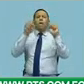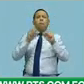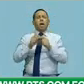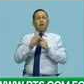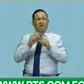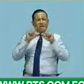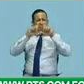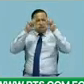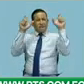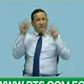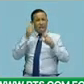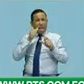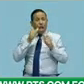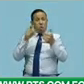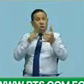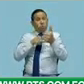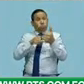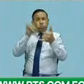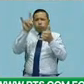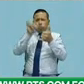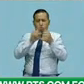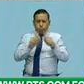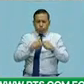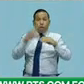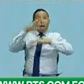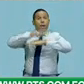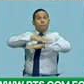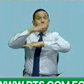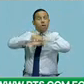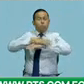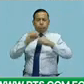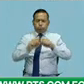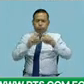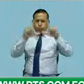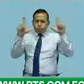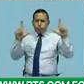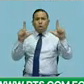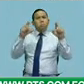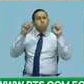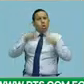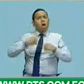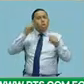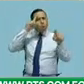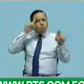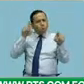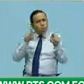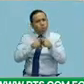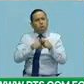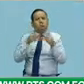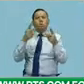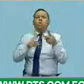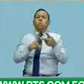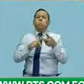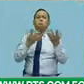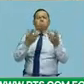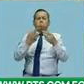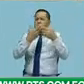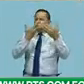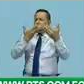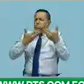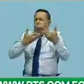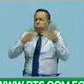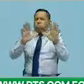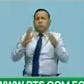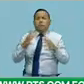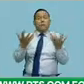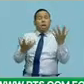facilidades no solo para hacer convenios, sino para hacer cualquier tipo de trámite que el usuario necesite hacer, incluso presentar